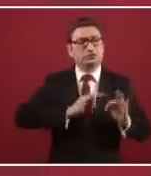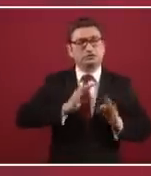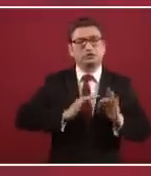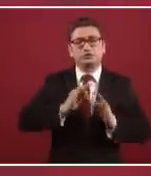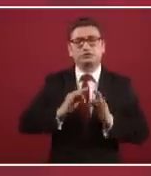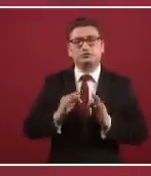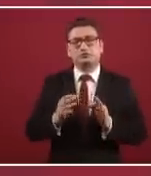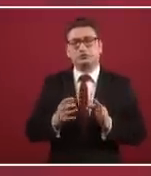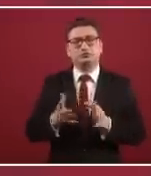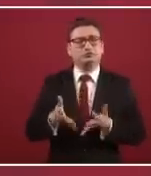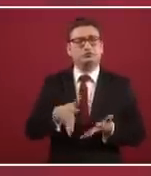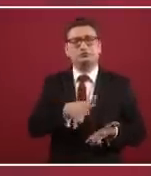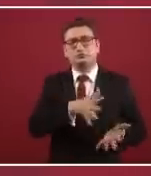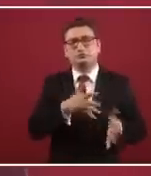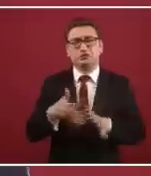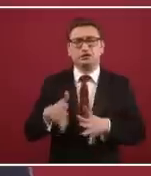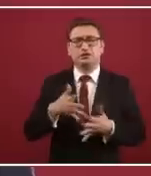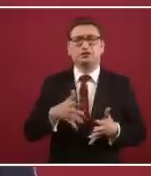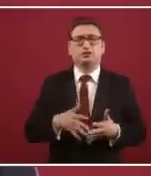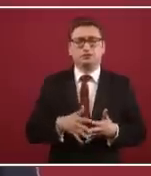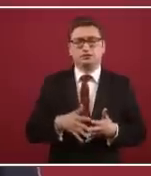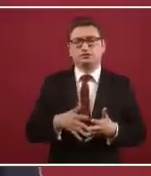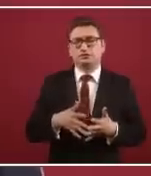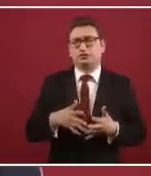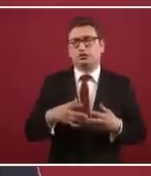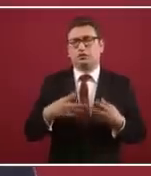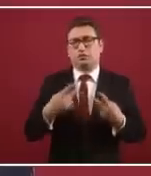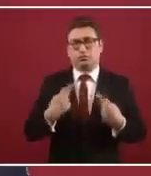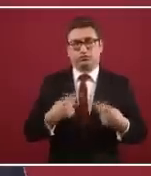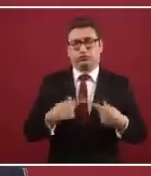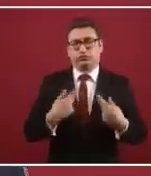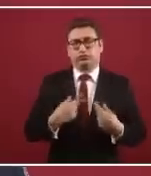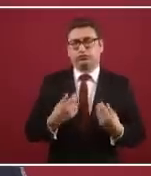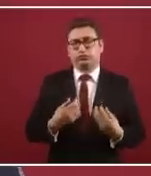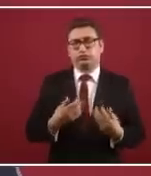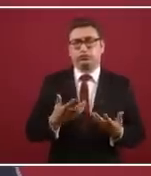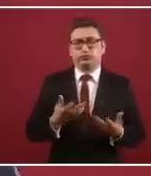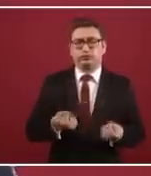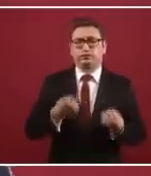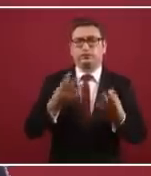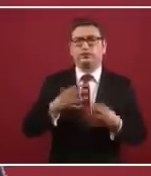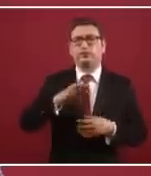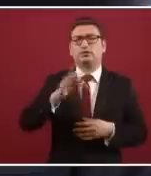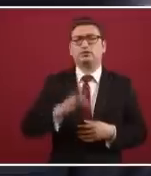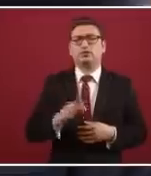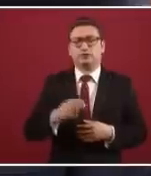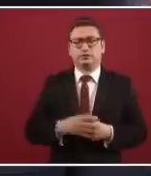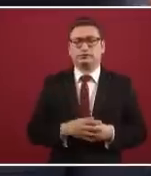un porcentaje considerable a